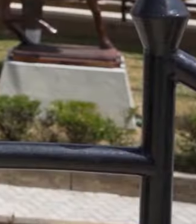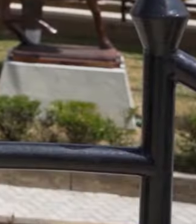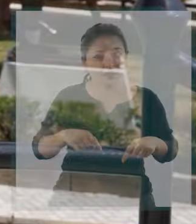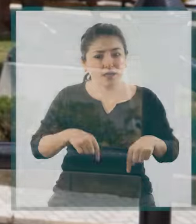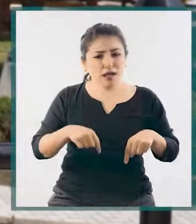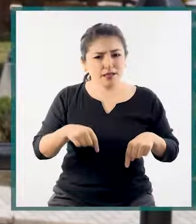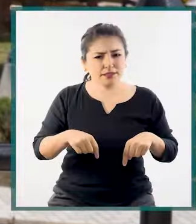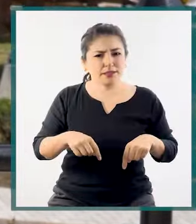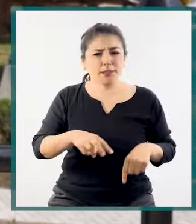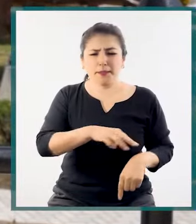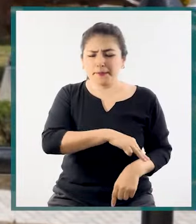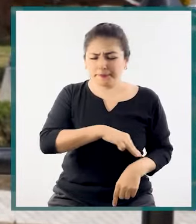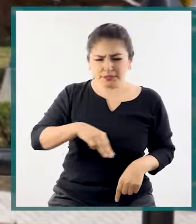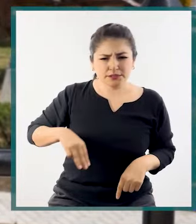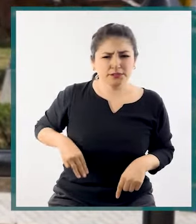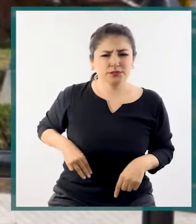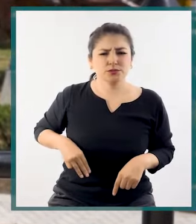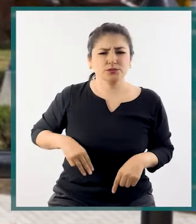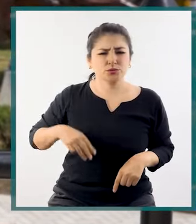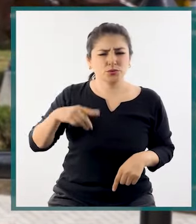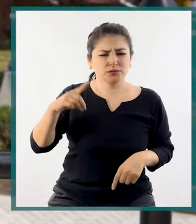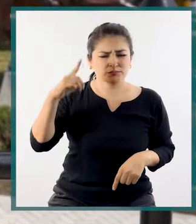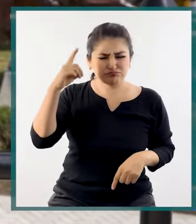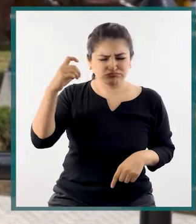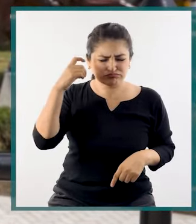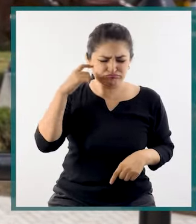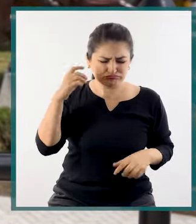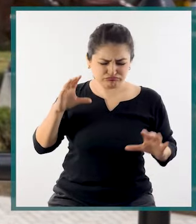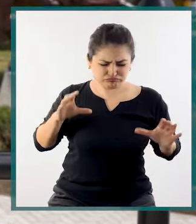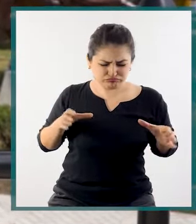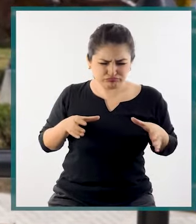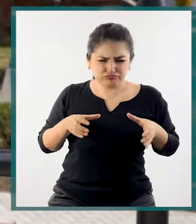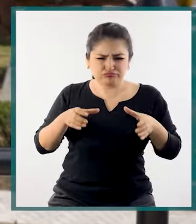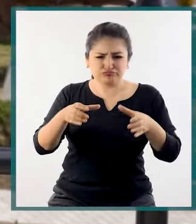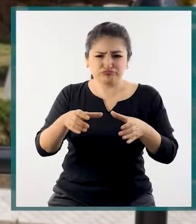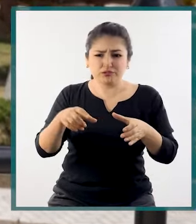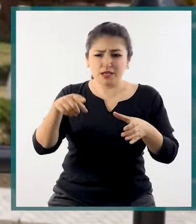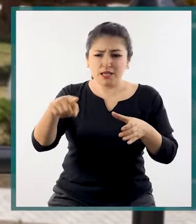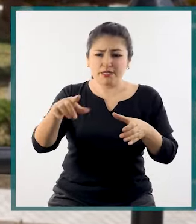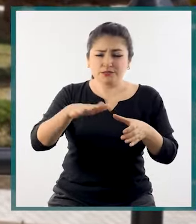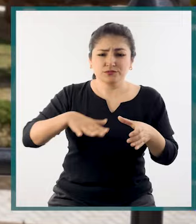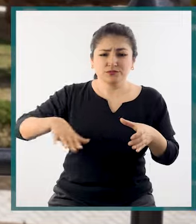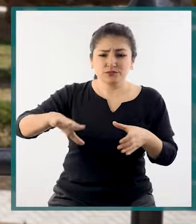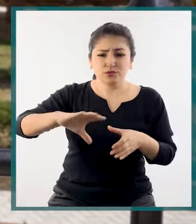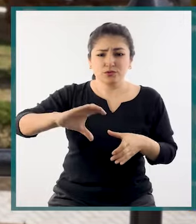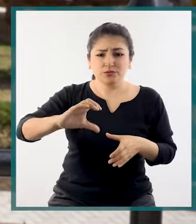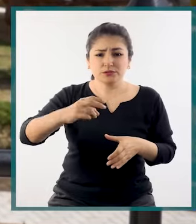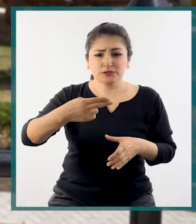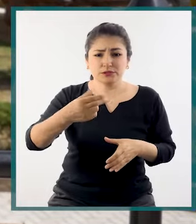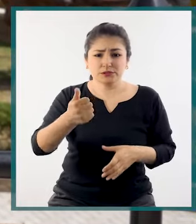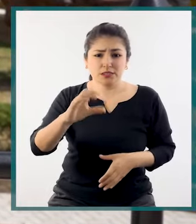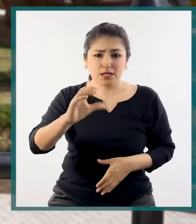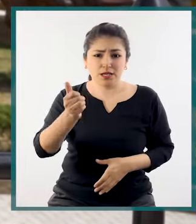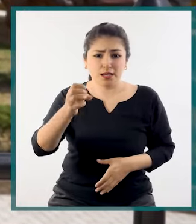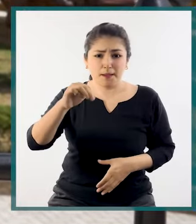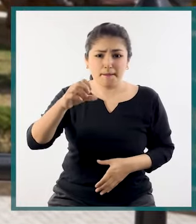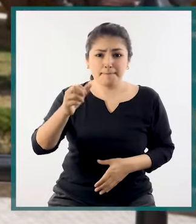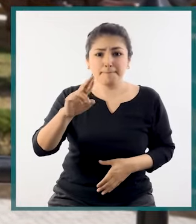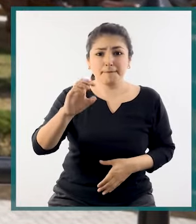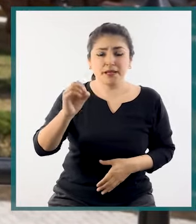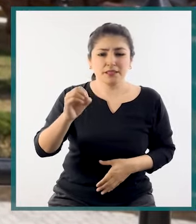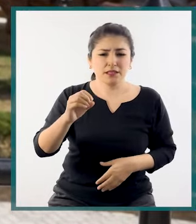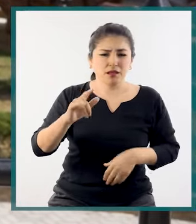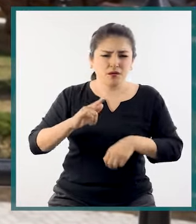Chacamarca. La delegación de ministros, diplomáticos y autoridades que estuvieron en el santuario histórico de Chacamarca partieron de los aviones de la Fuerza